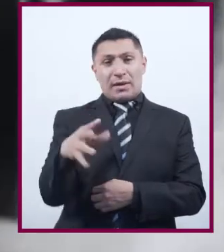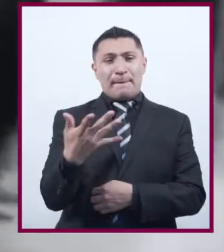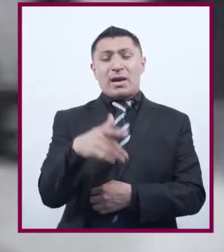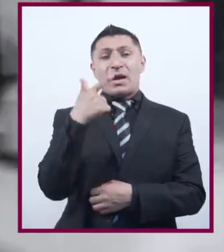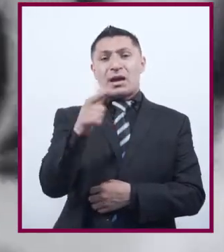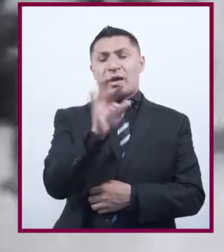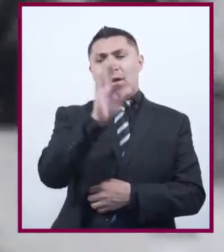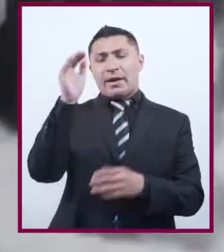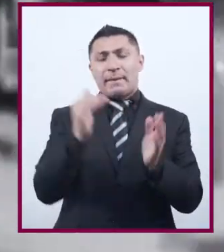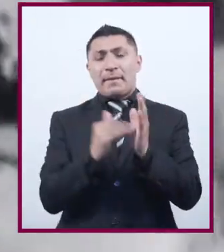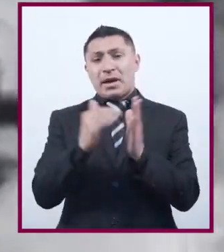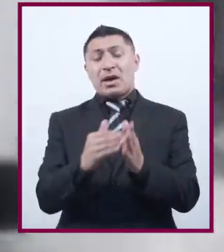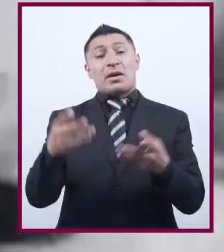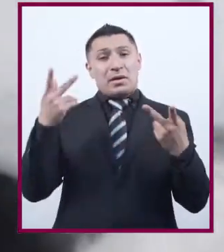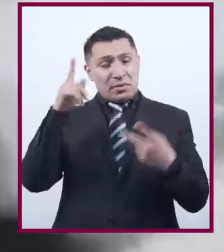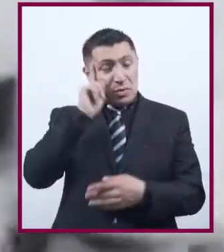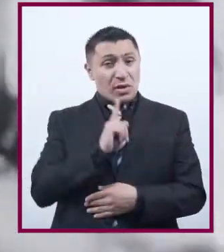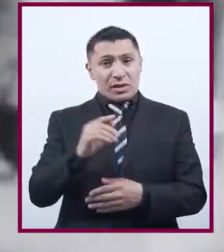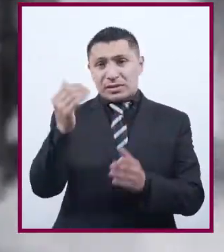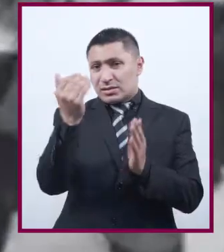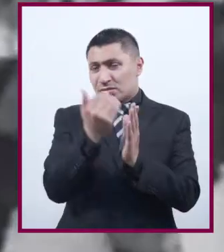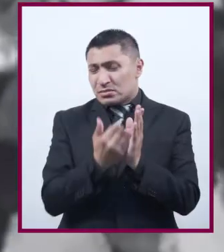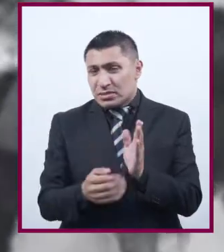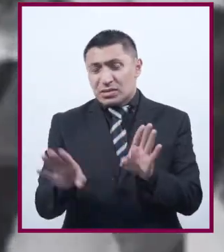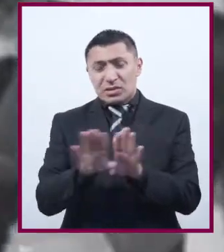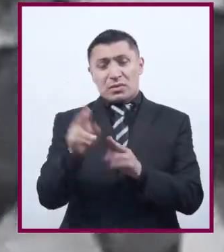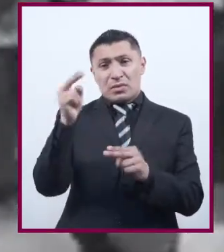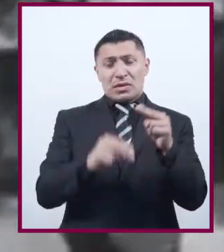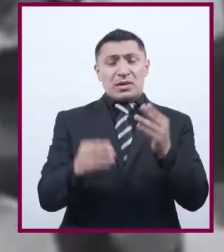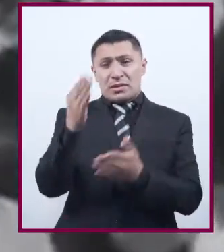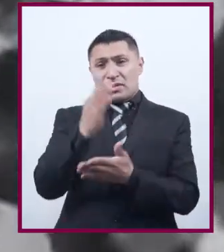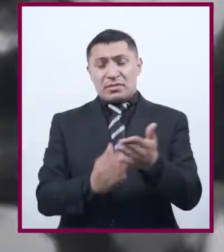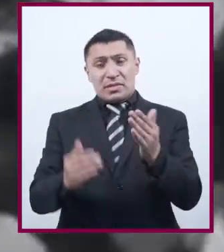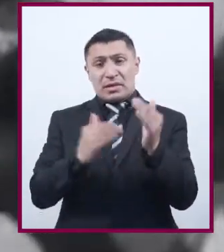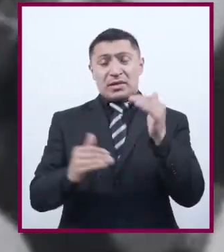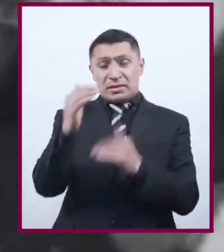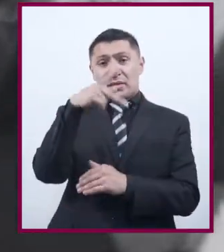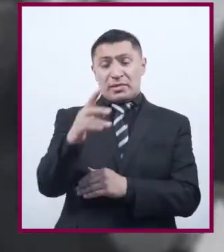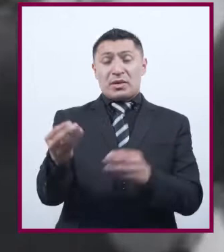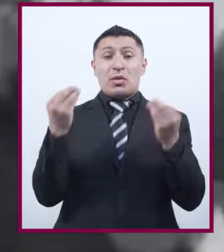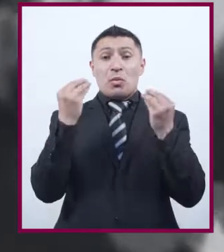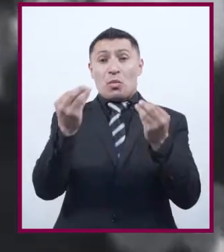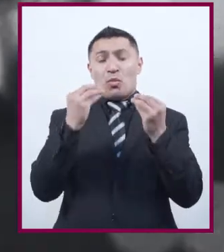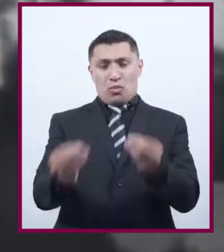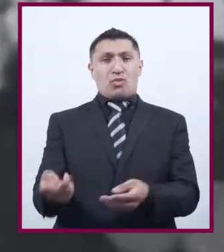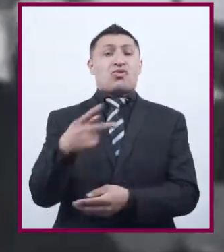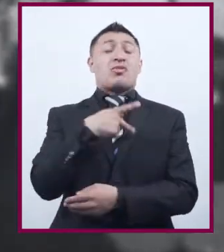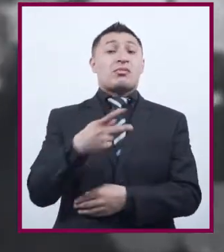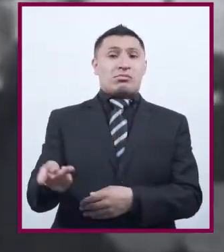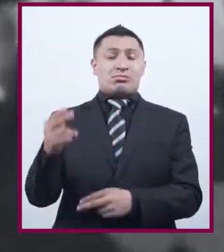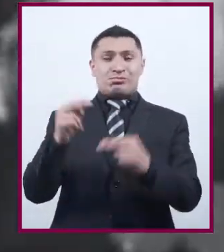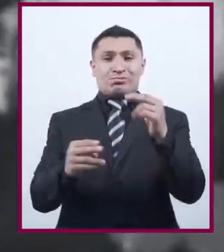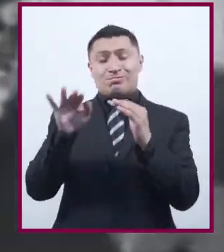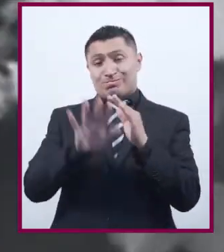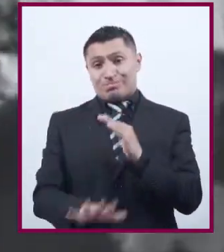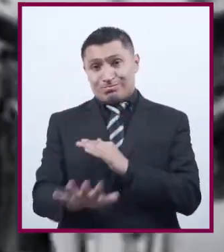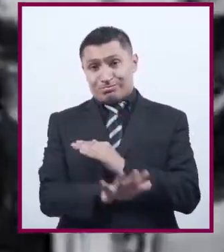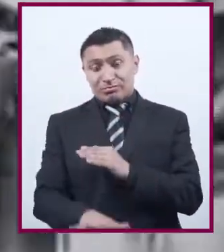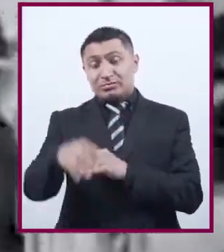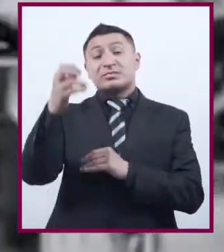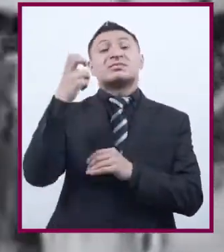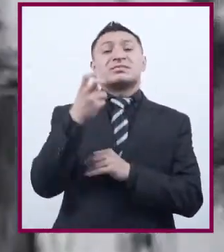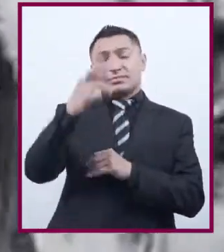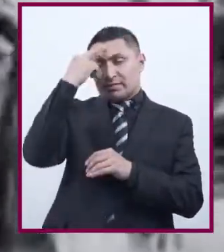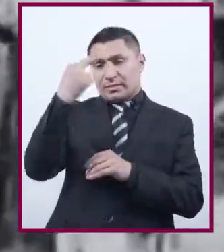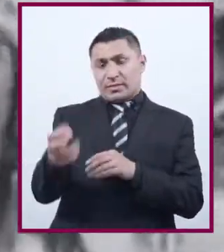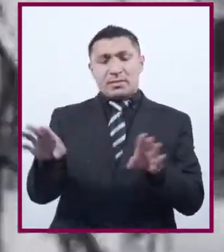7 millones eran mujeres. Las menos pertenecían a la clase media y alta, mientras que la mayoría era de la clase baja, razón